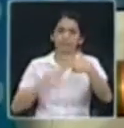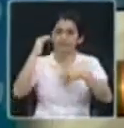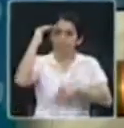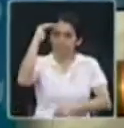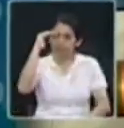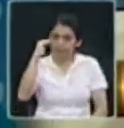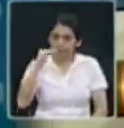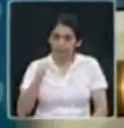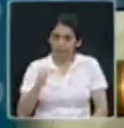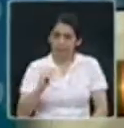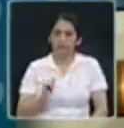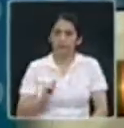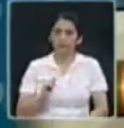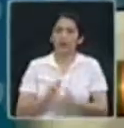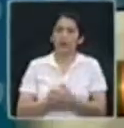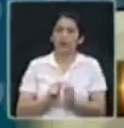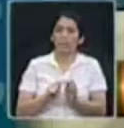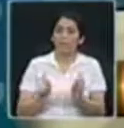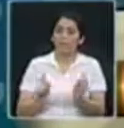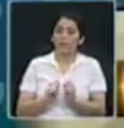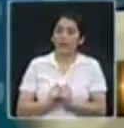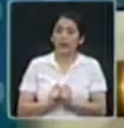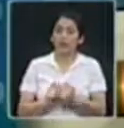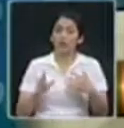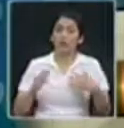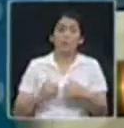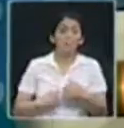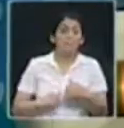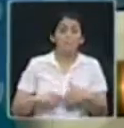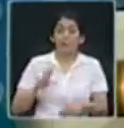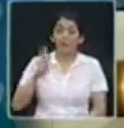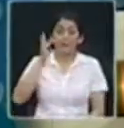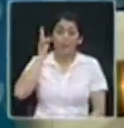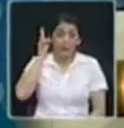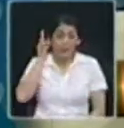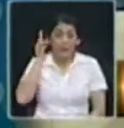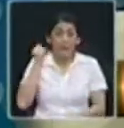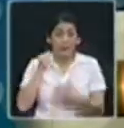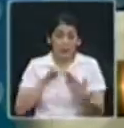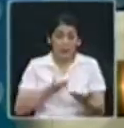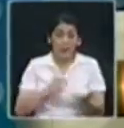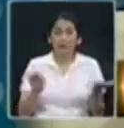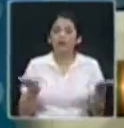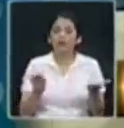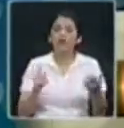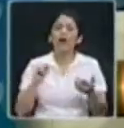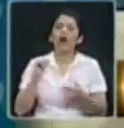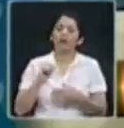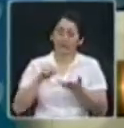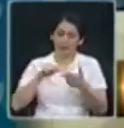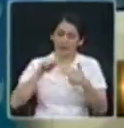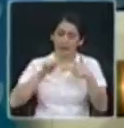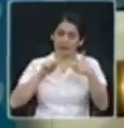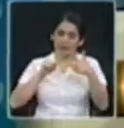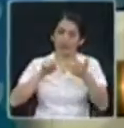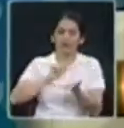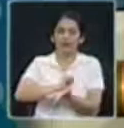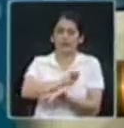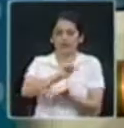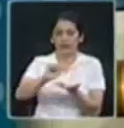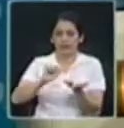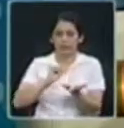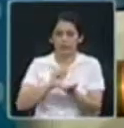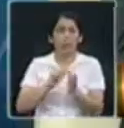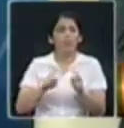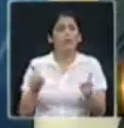poblacional, Azuay sería la primera provincia en casos de femicidio, lo que no quiere decir que en todo el país pues se hayan reportado casos de